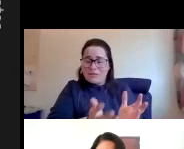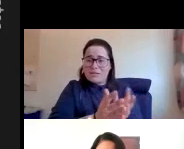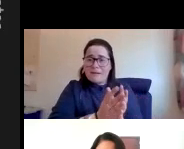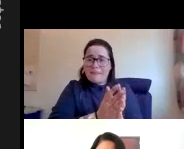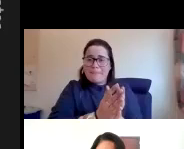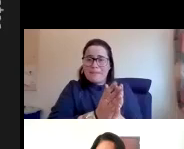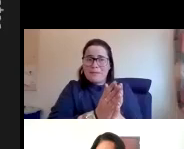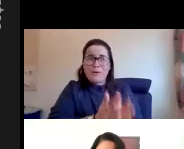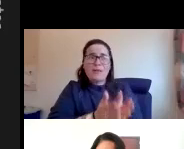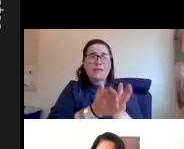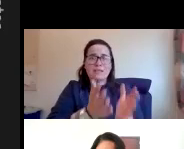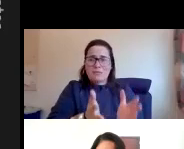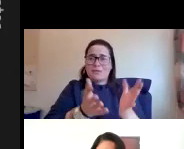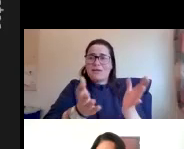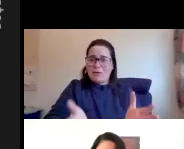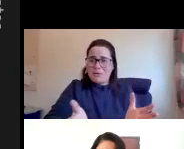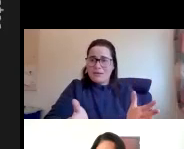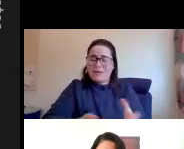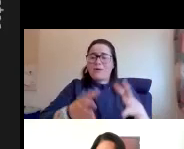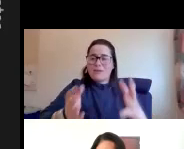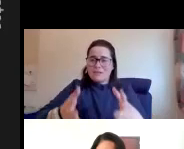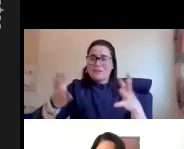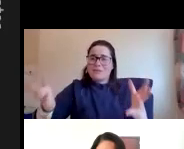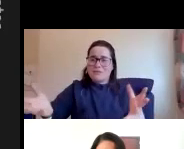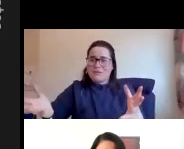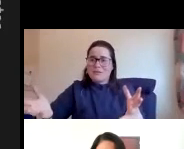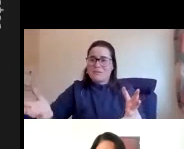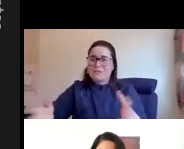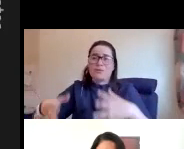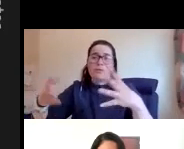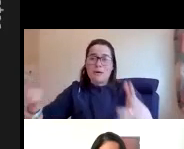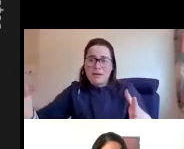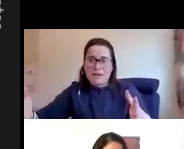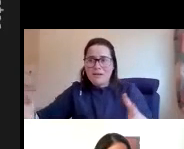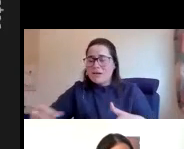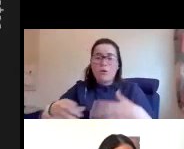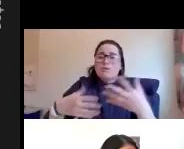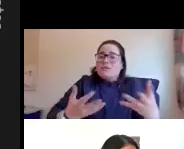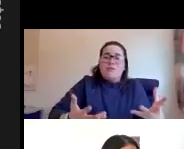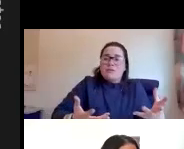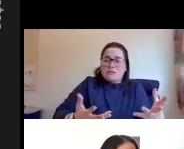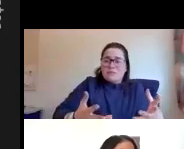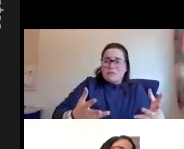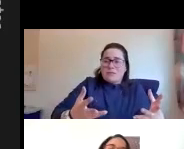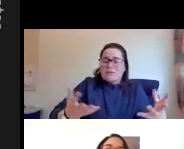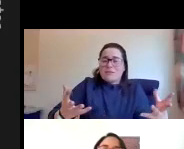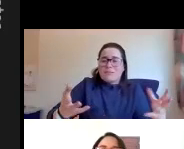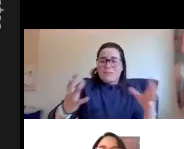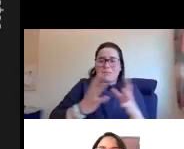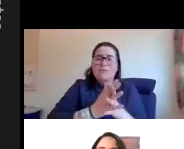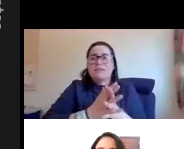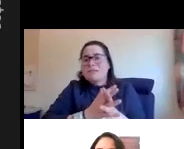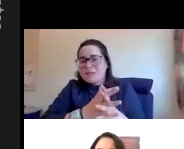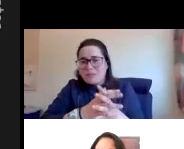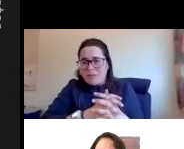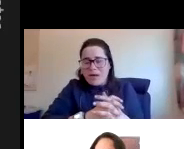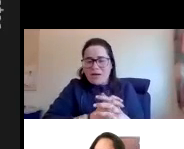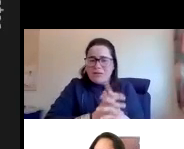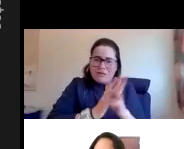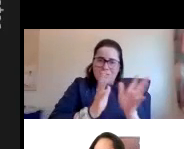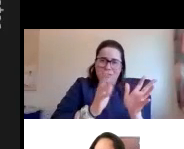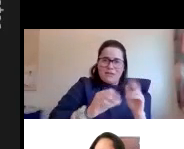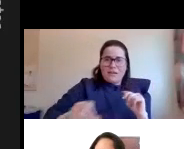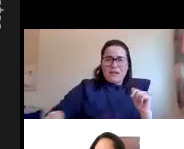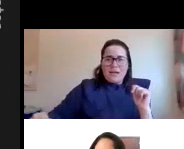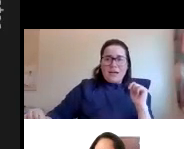de cuál es la situación de la cuenca, cuál es la situación de mi zona urbana, o si no es tan densamente